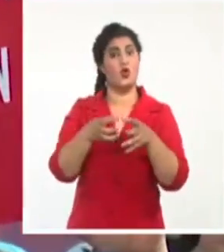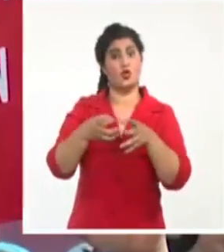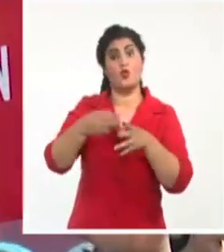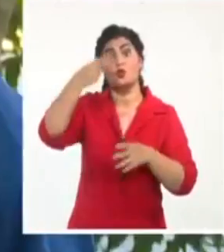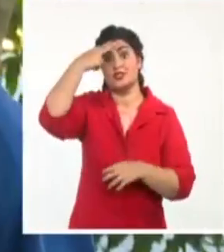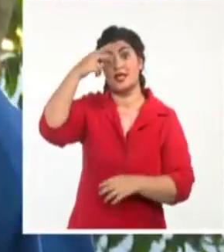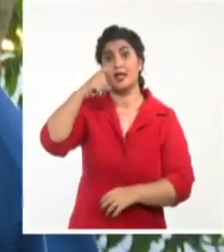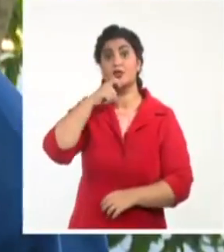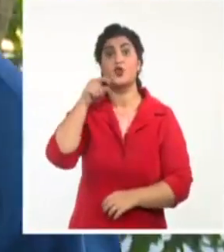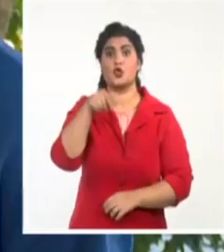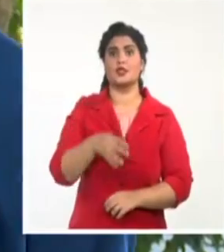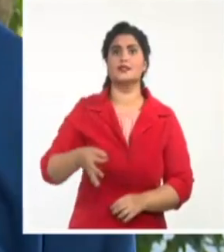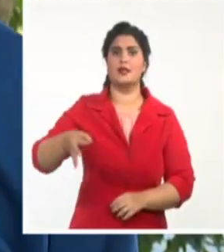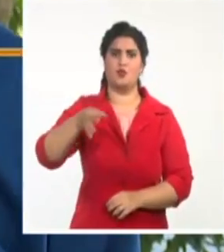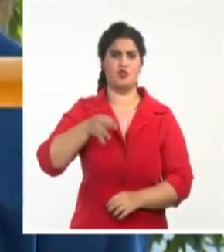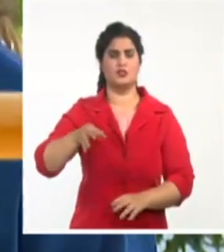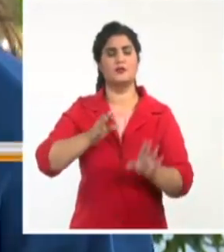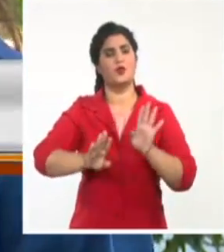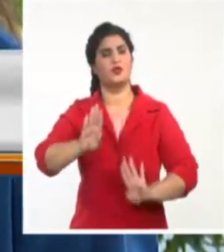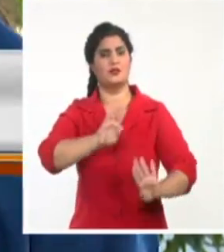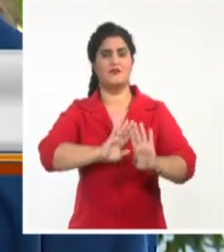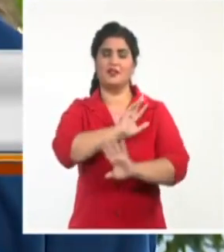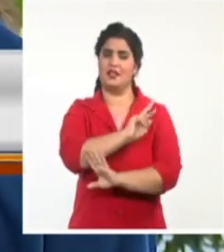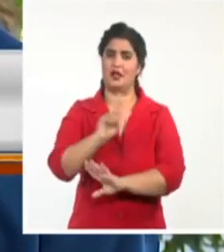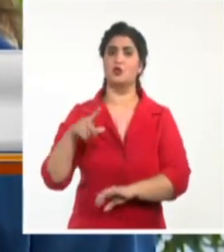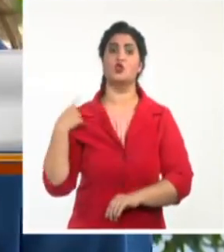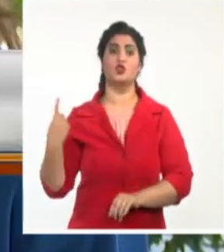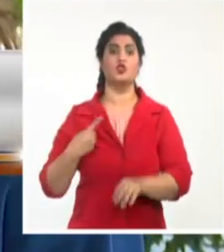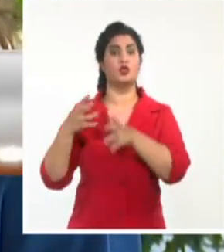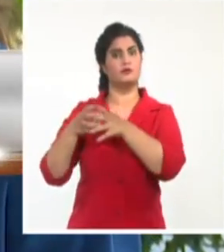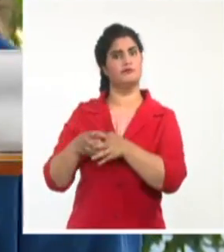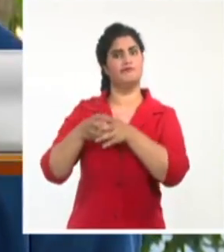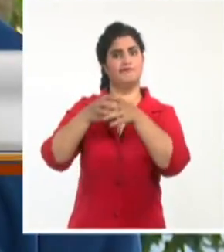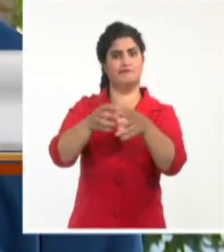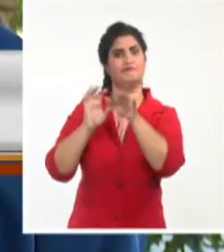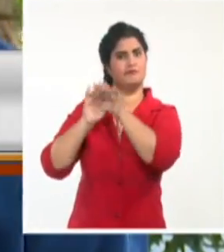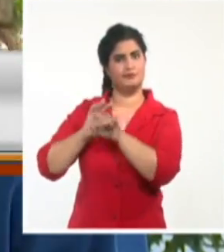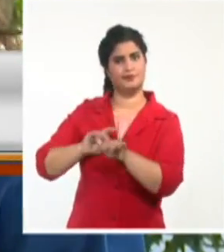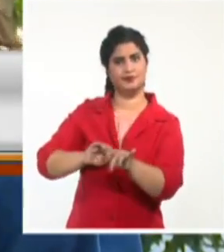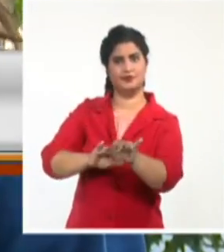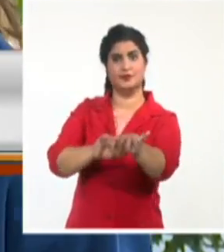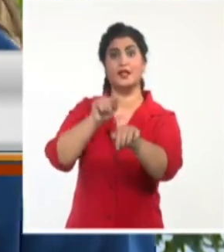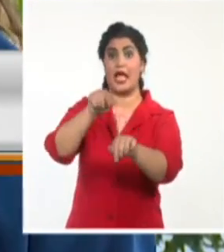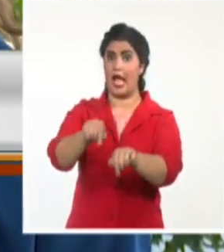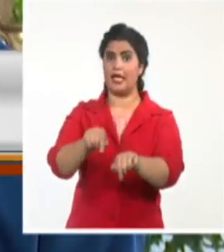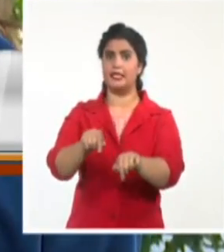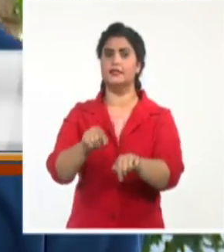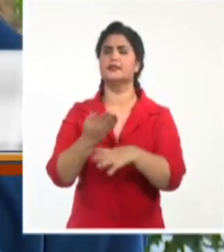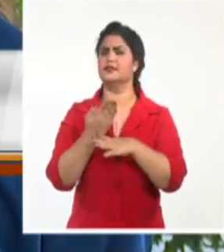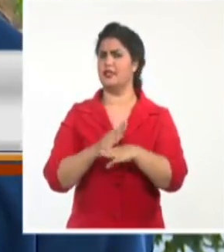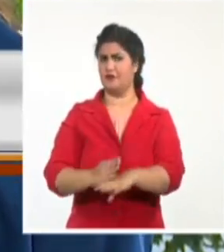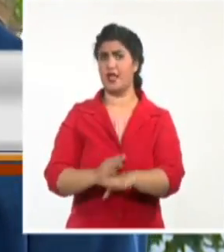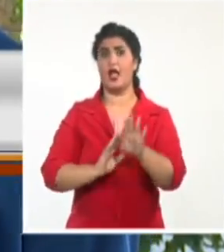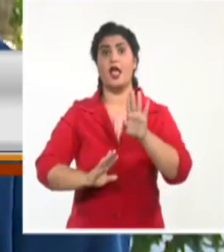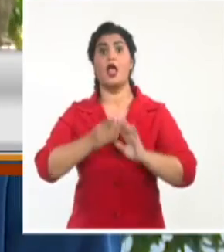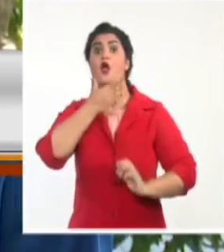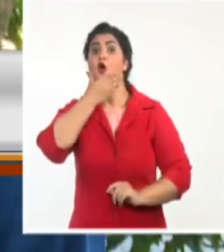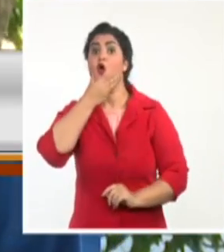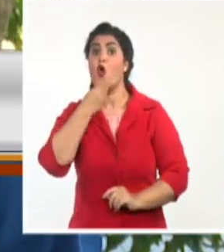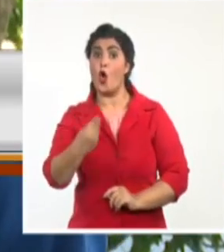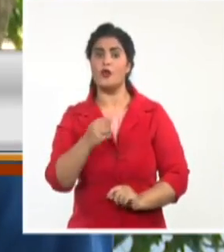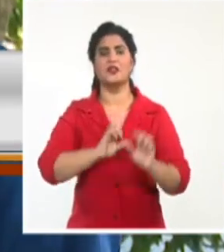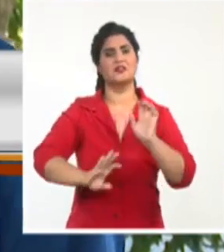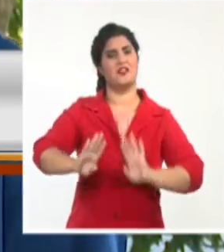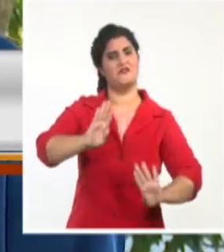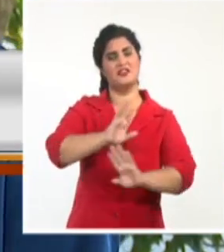revolución. Una vez más aquí venimos a dar respuesta que nuestro pueblo de Lariguanago, nuestra juventud cubana está presente aquí para una vez más